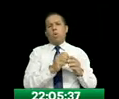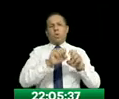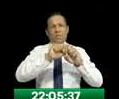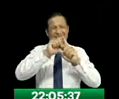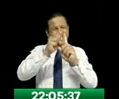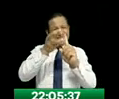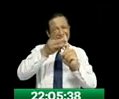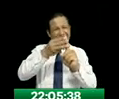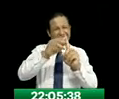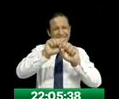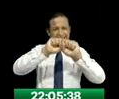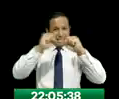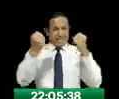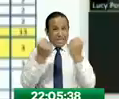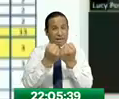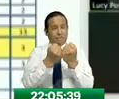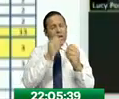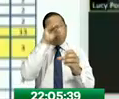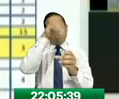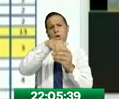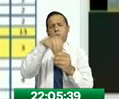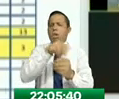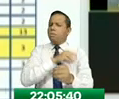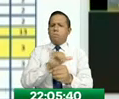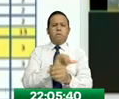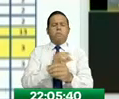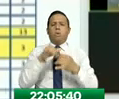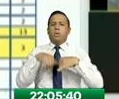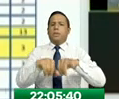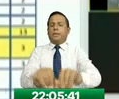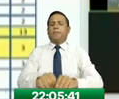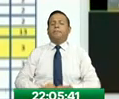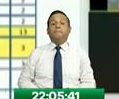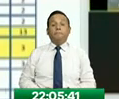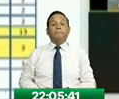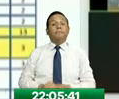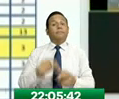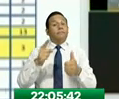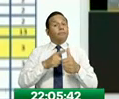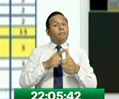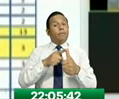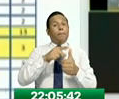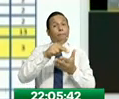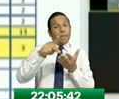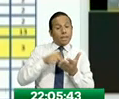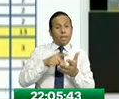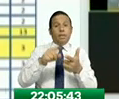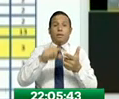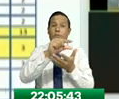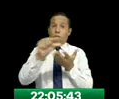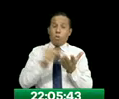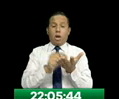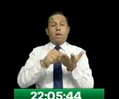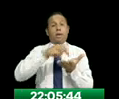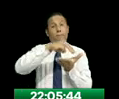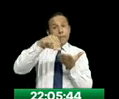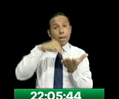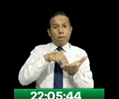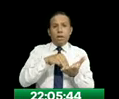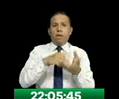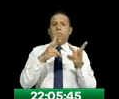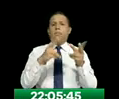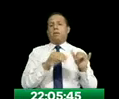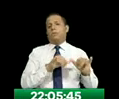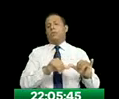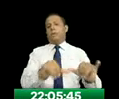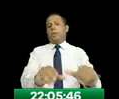al 3 de marzo de 2020. Con eso, las circunscripciones de Pichincha, Guayas y Manabí se mantienen iguales. La actualización de la